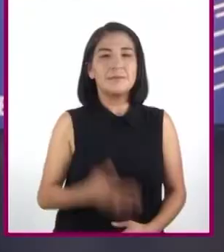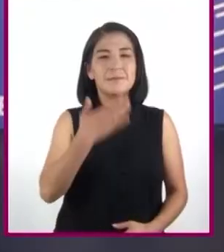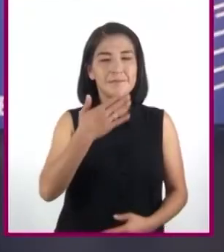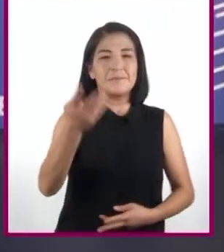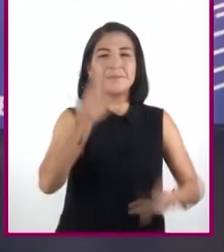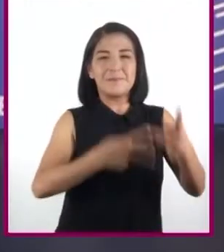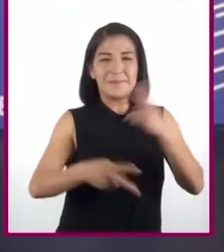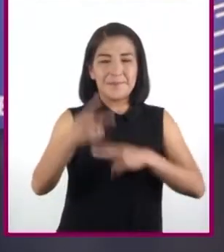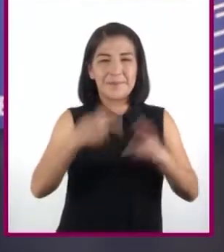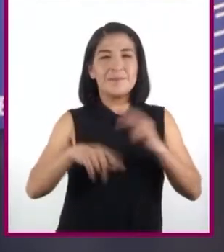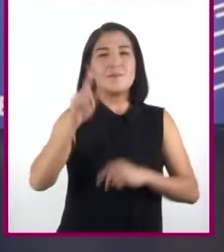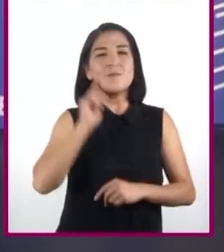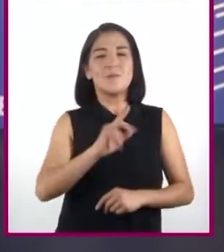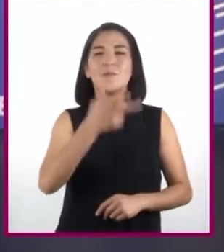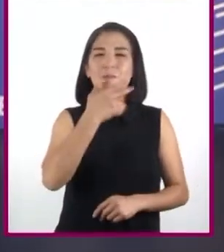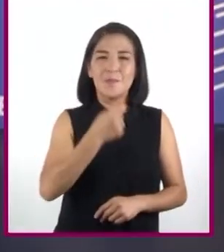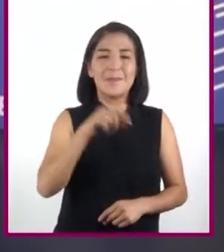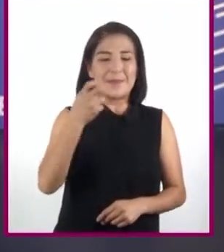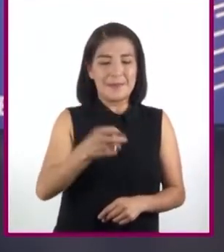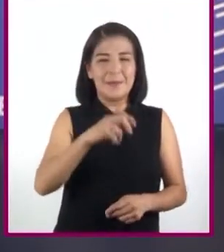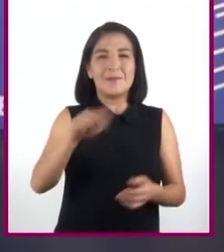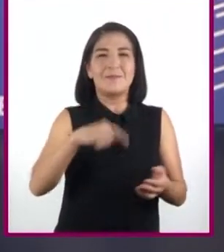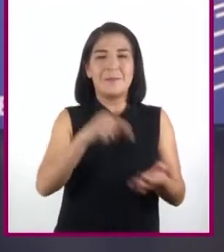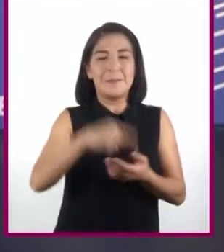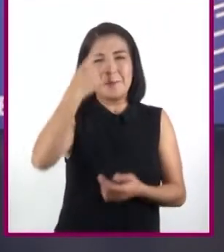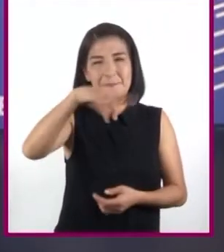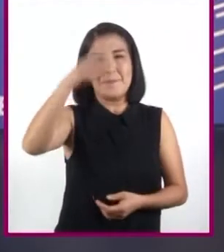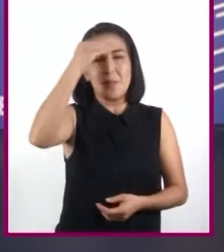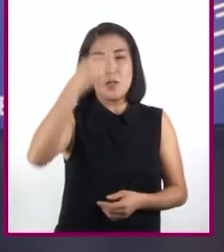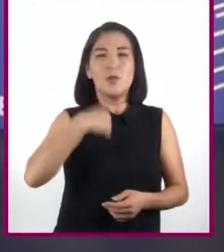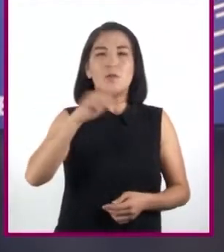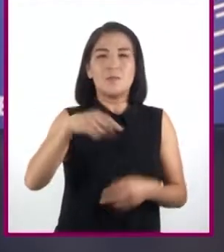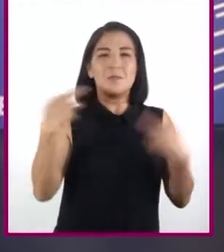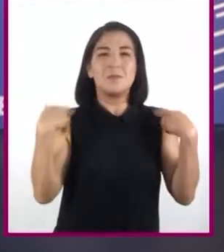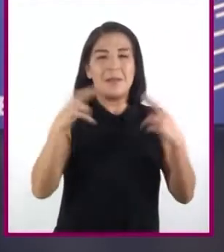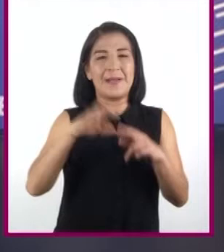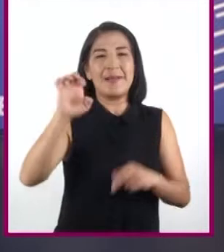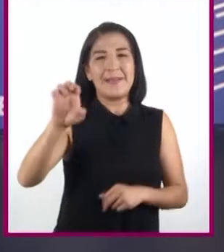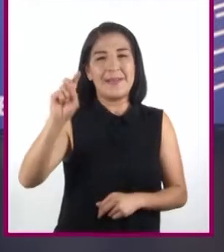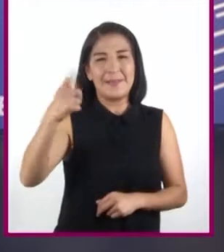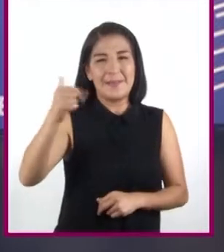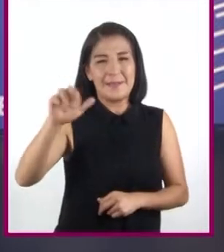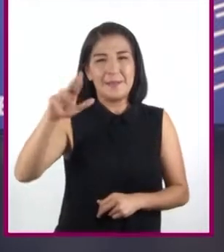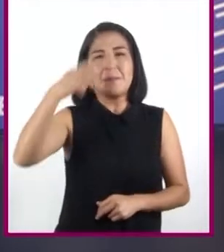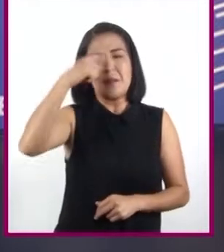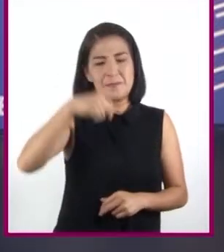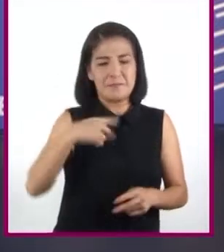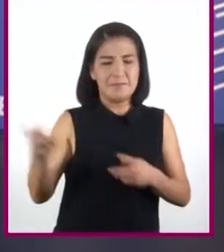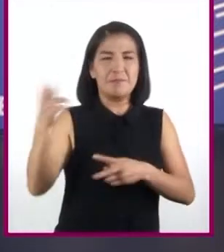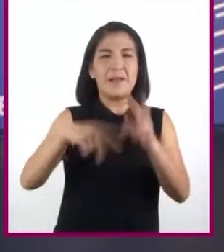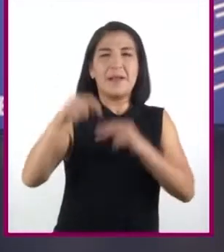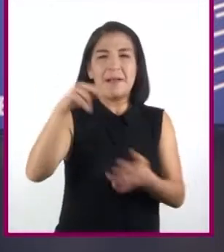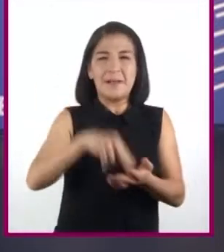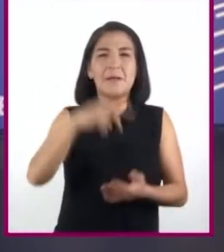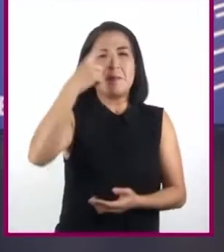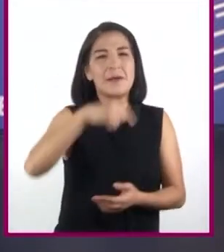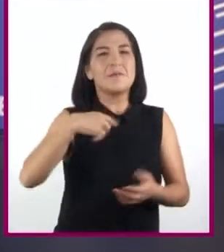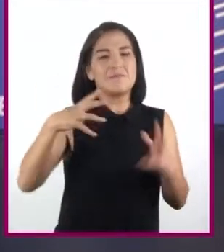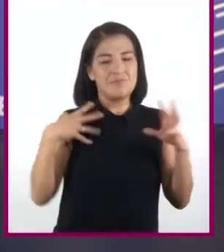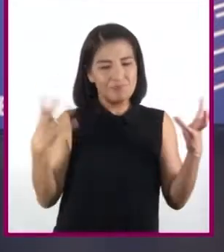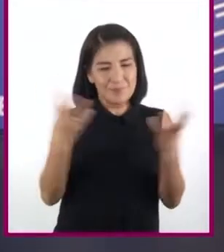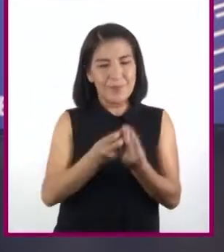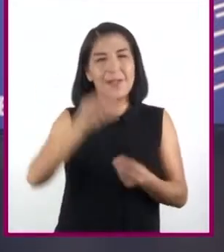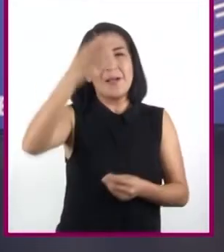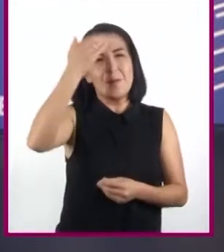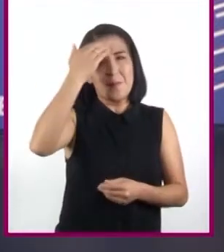Bienvenida y bienvenido a este espacio de aprendizaje. Soy el profesor Edgar Ariel Corona y estoy aquí para que juntos conozcamos un poco más